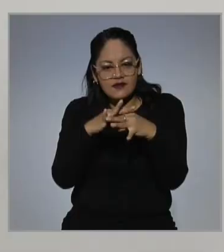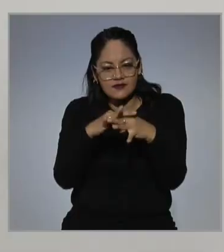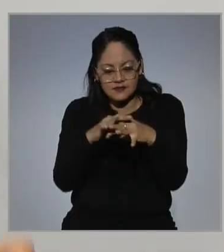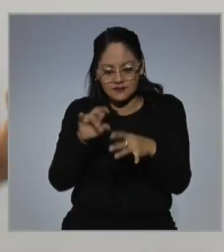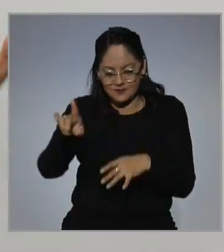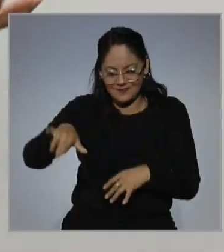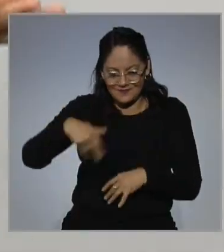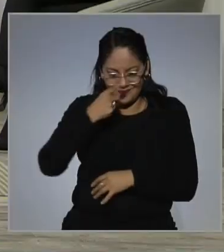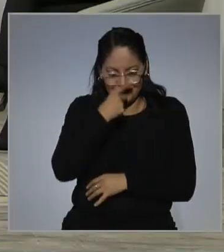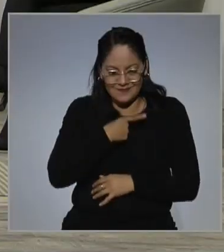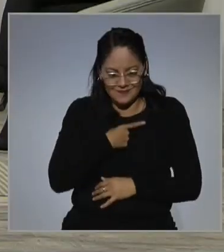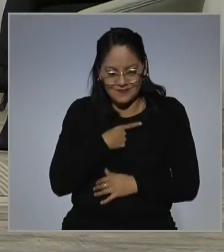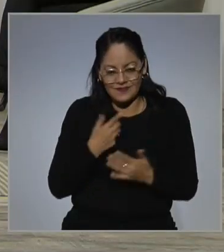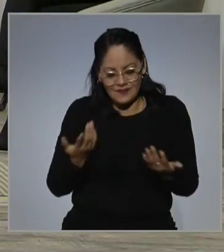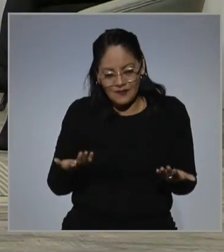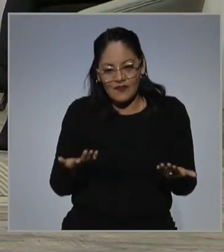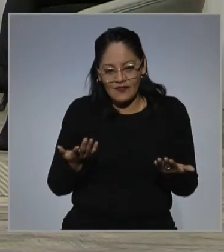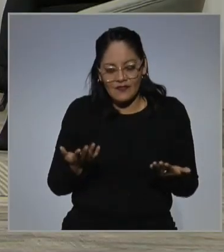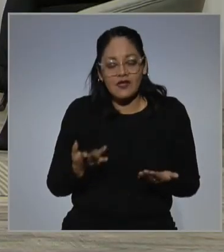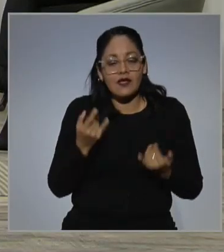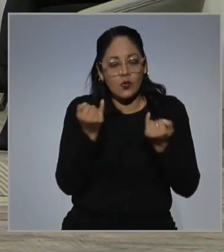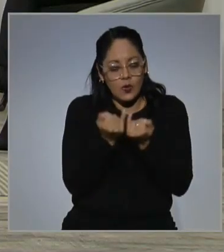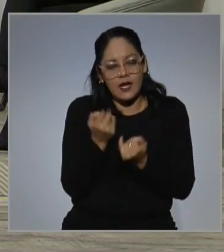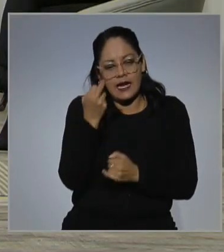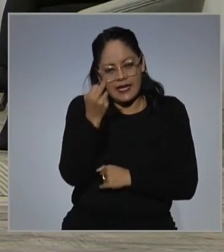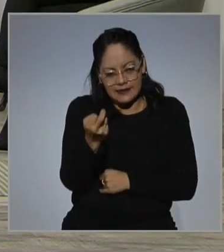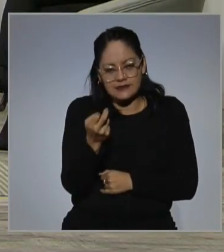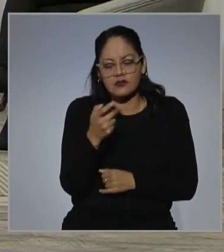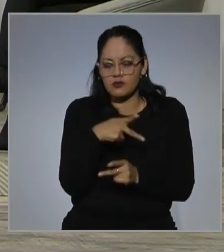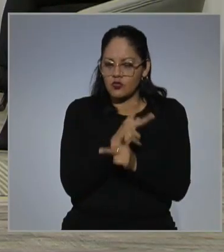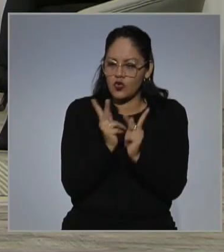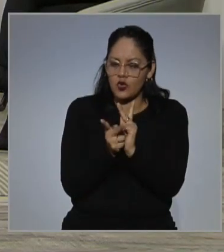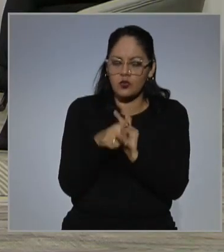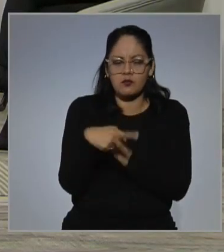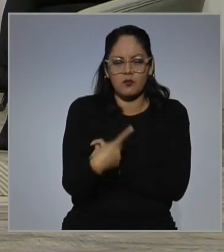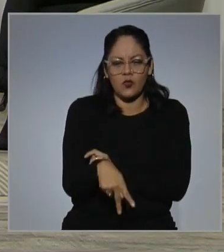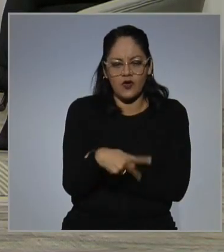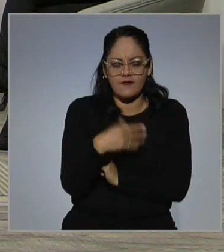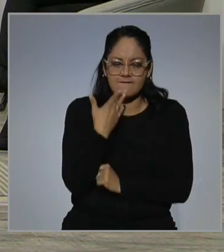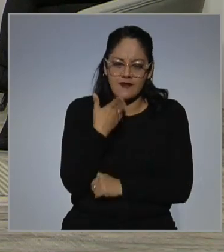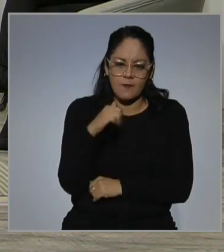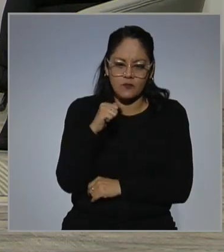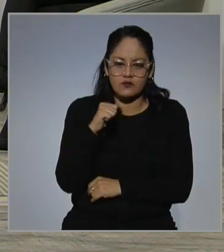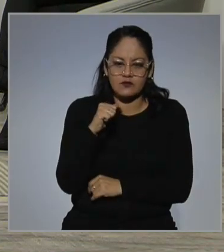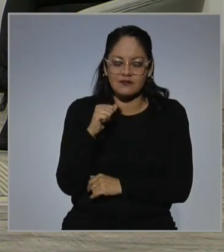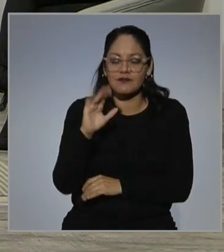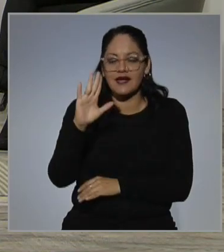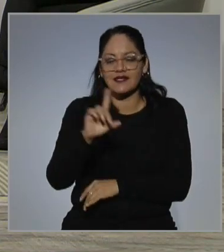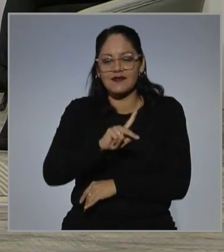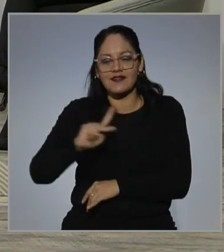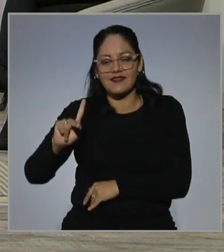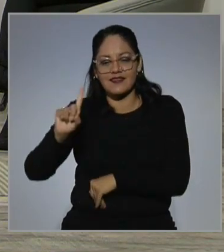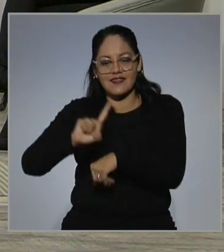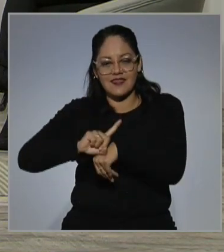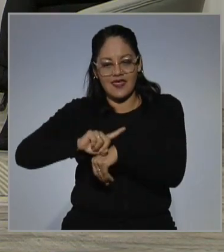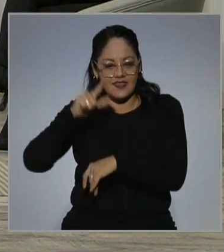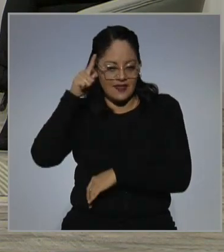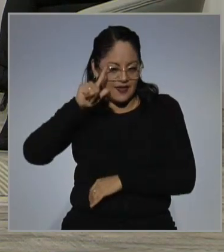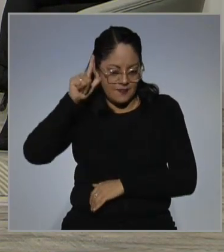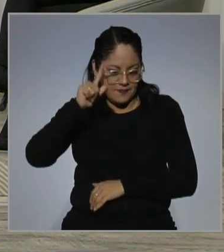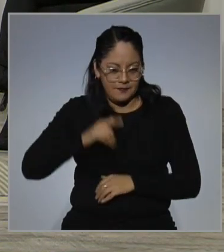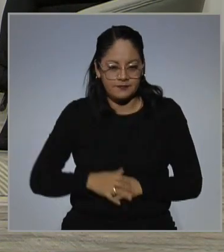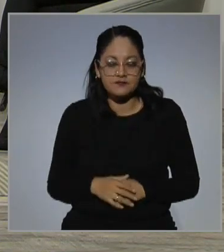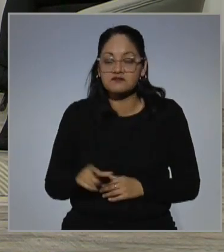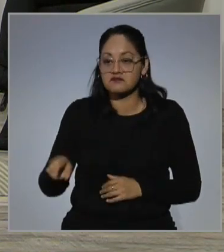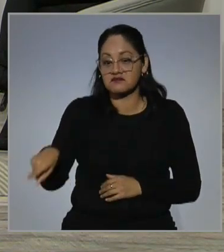le llamabas, y que, bueno, también es un producto popular tan famoso como el Día de la Virgen de Guadalupe, ¿no? Tan famoso que lo